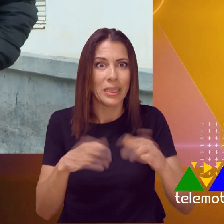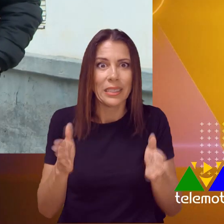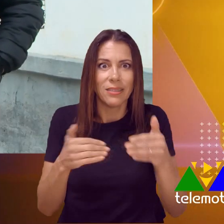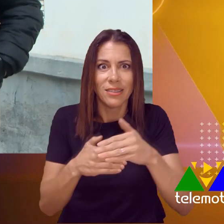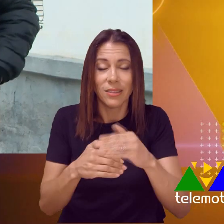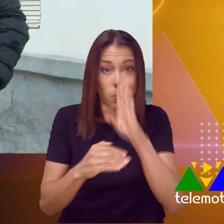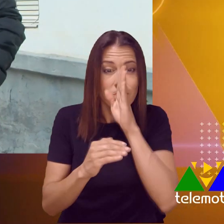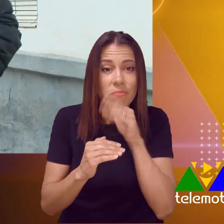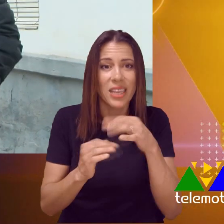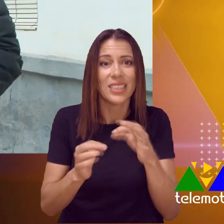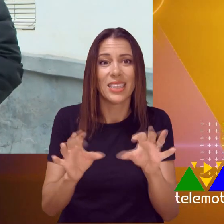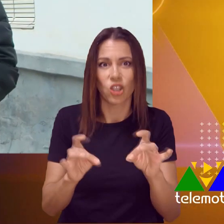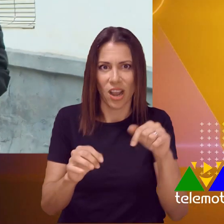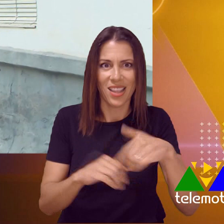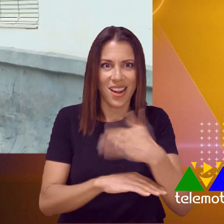de las Cañas. Vámonos por allá.